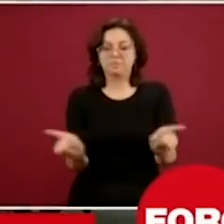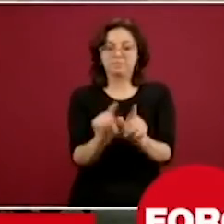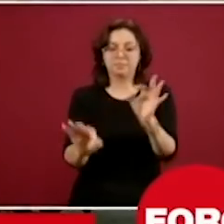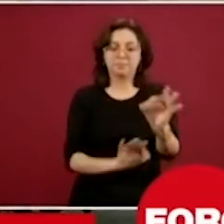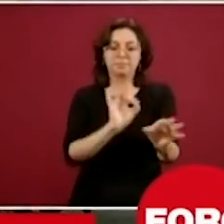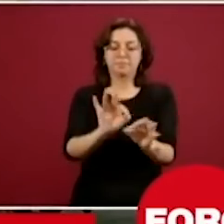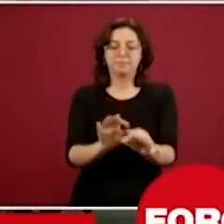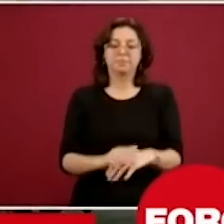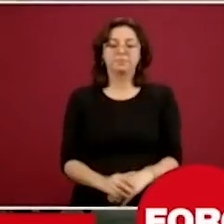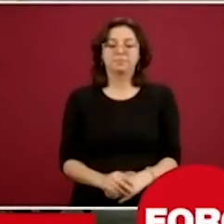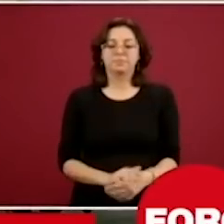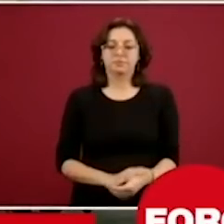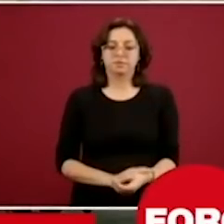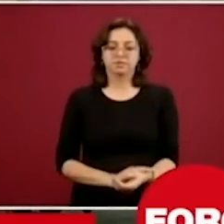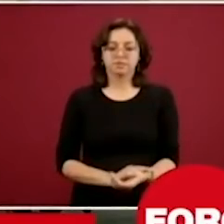secretario.